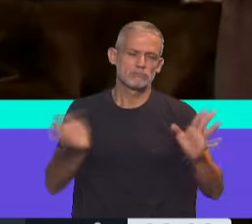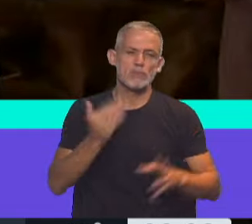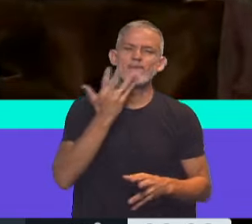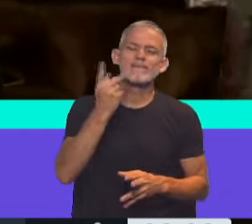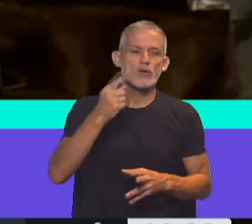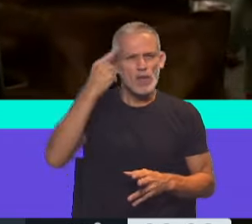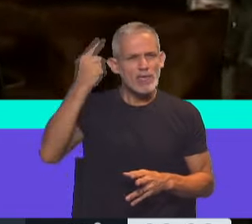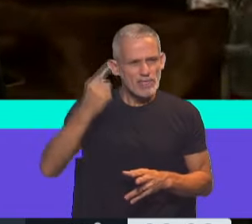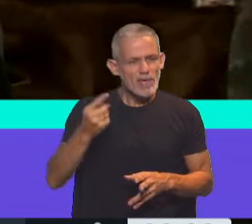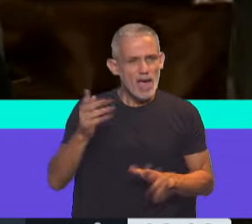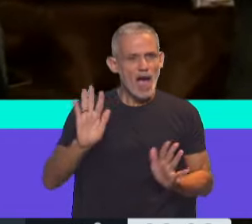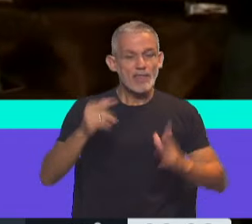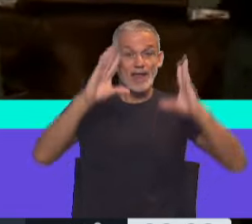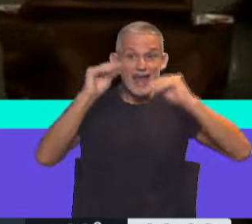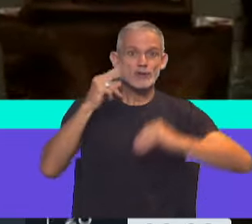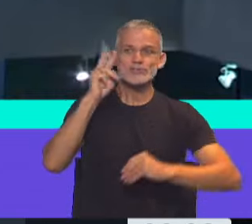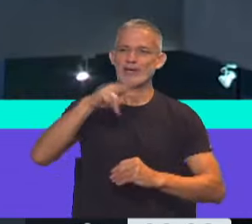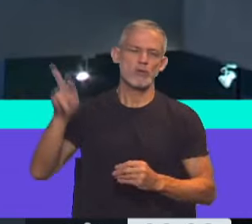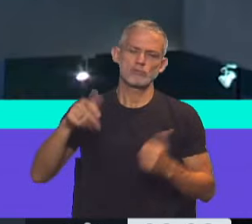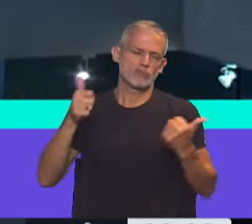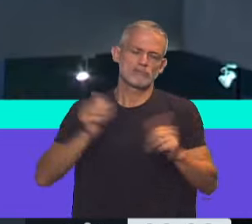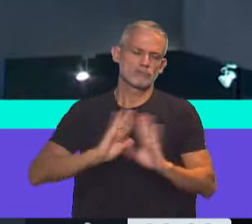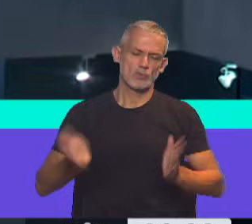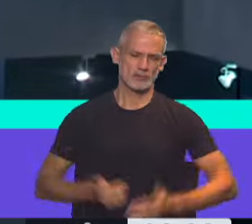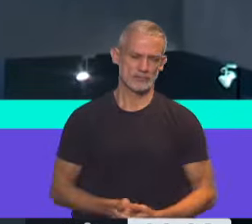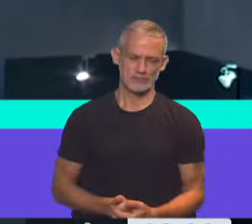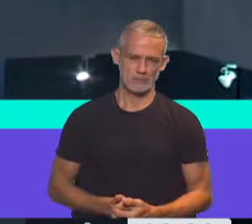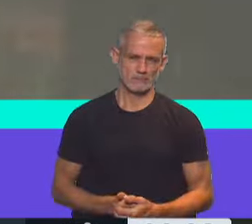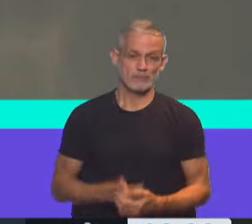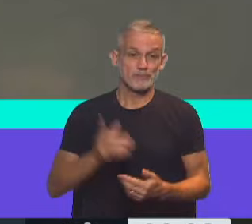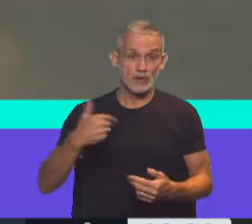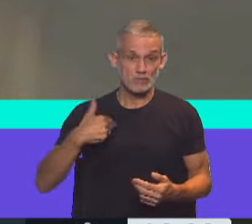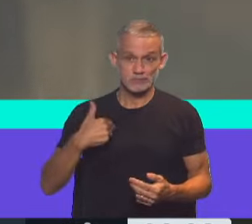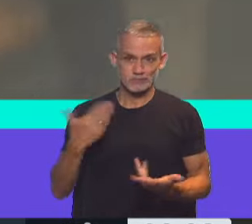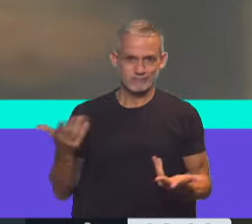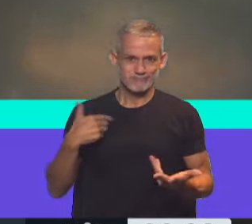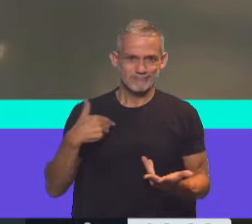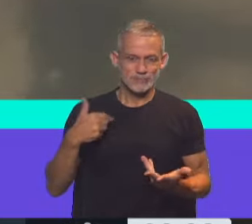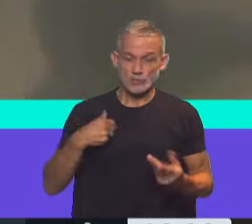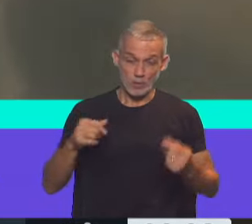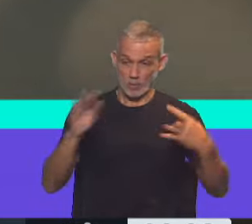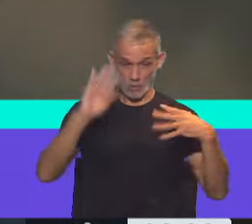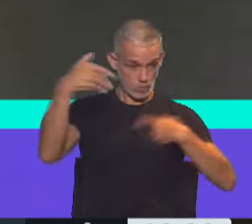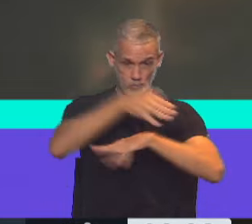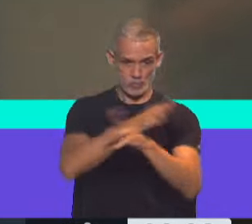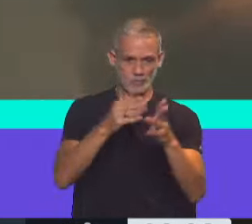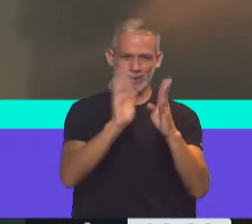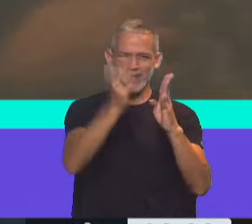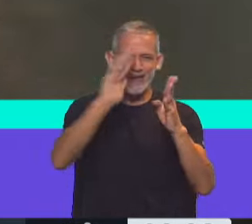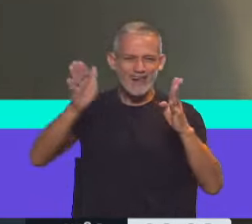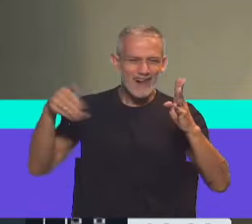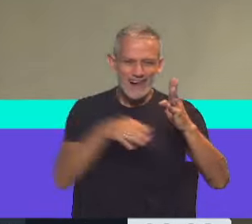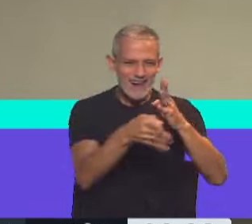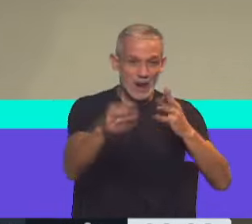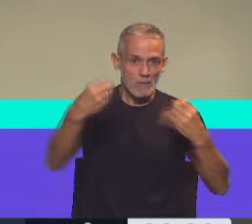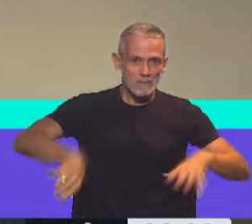la iniciativa en general de la Noche de los Museos, me parece espectacular. Yo acabo de perderme mucho en el laberinto y la pasé genial, así que